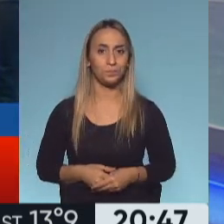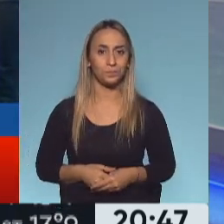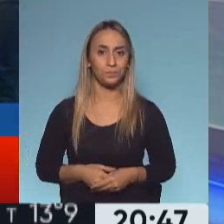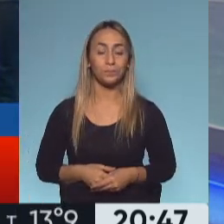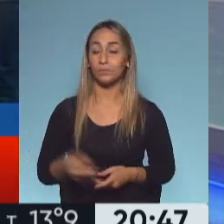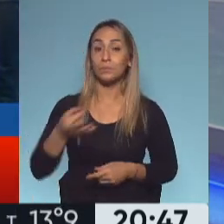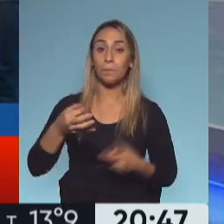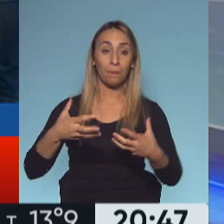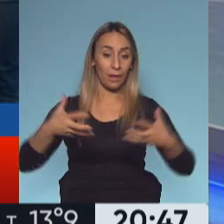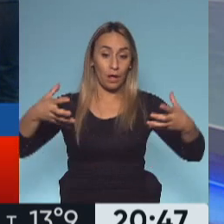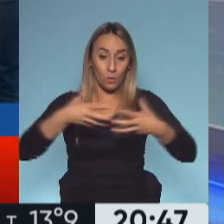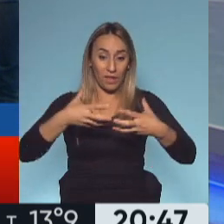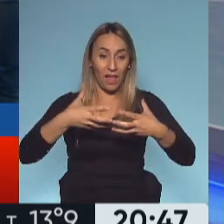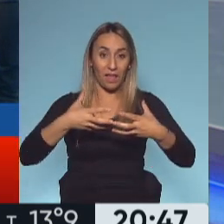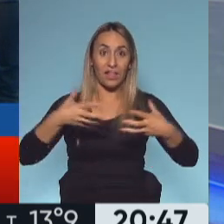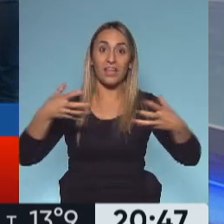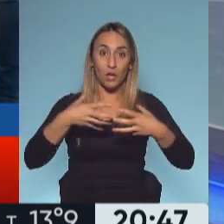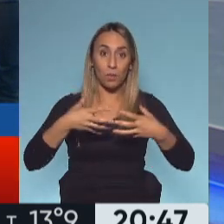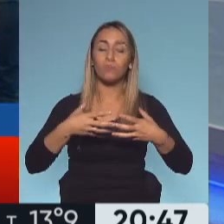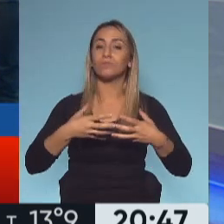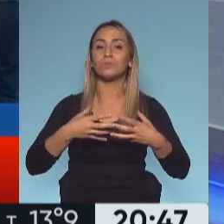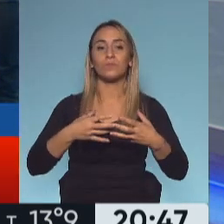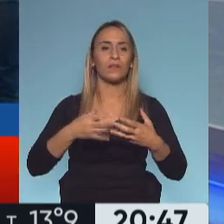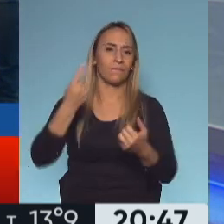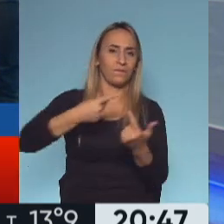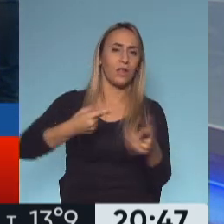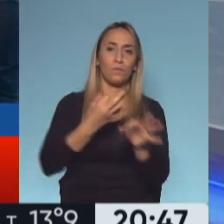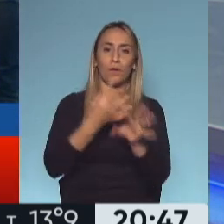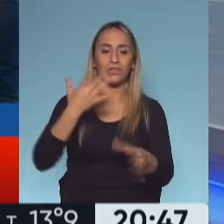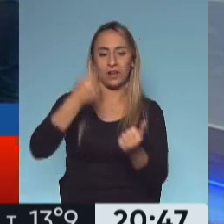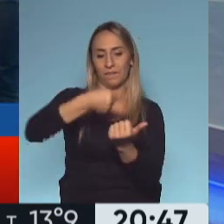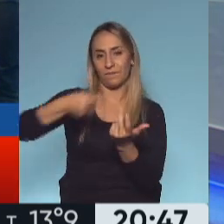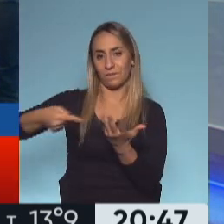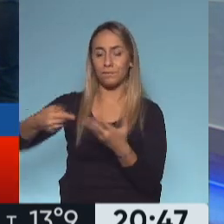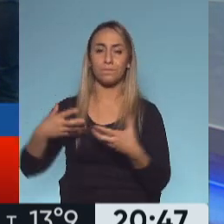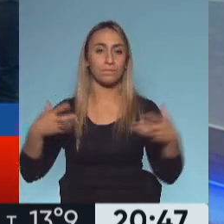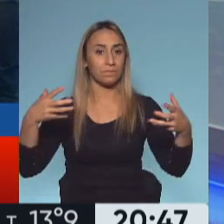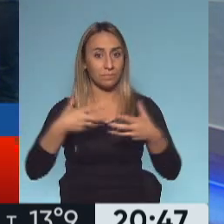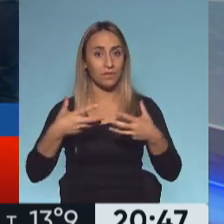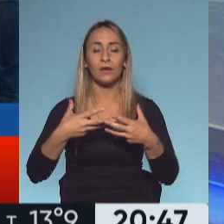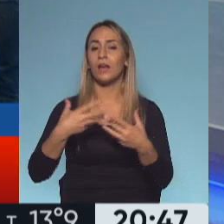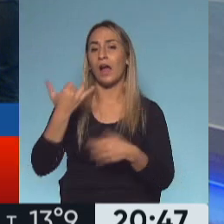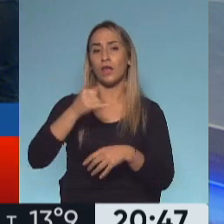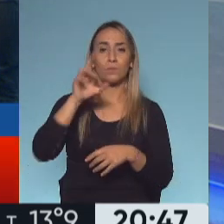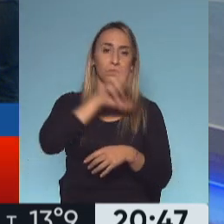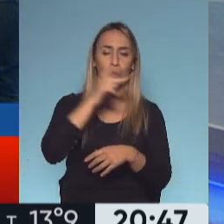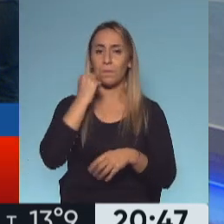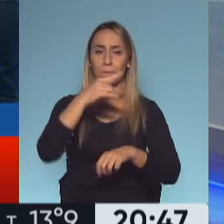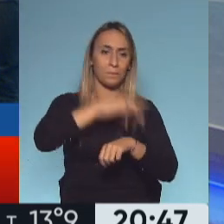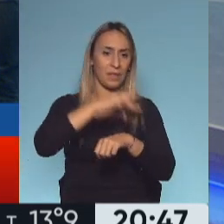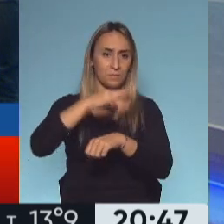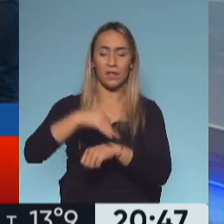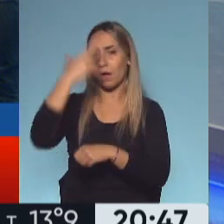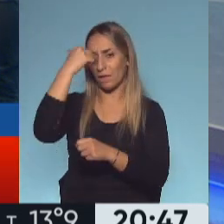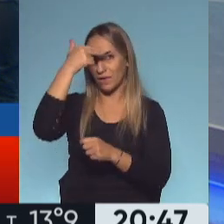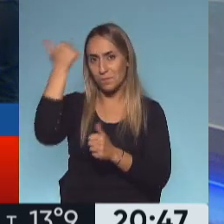Sí, el equipo de cuidados integrales del Hospital Munich está formado, es un equipo intergestivo, interdisciplinario, está formado por médicas, médicos, personal de